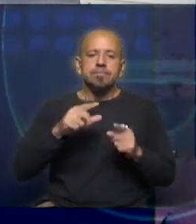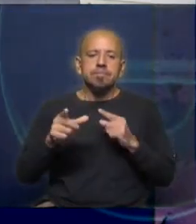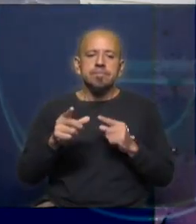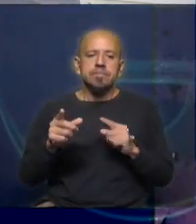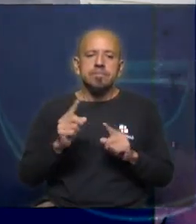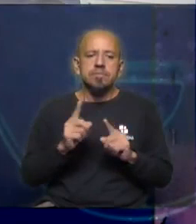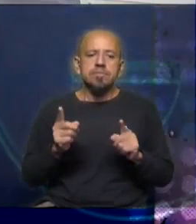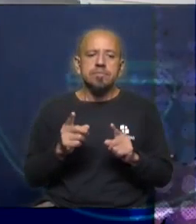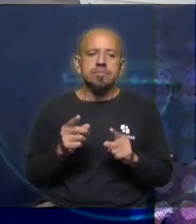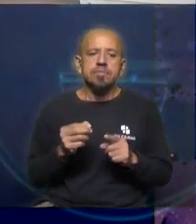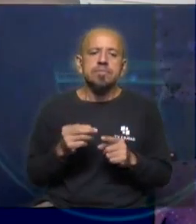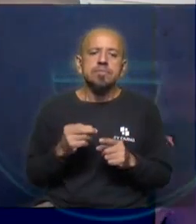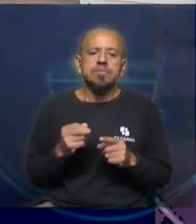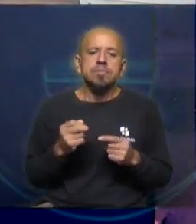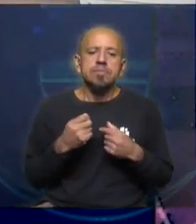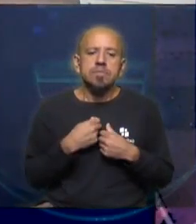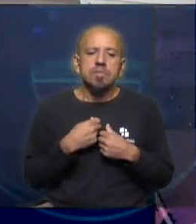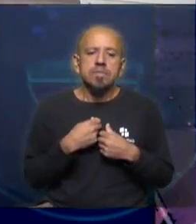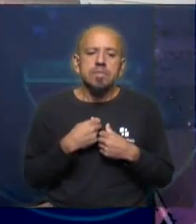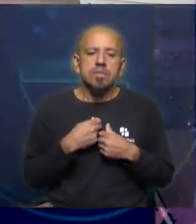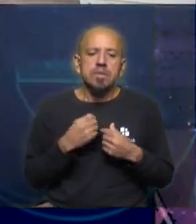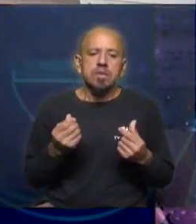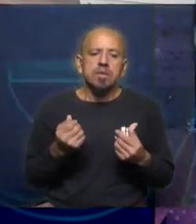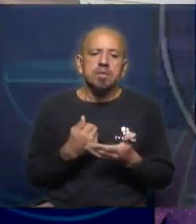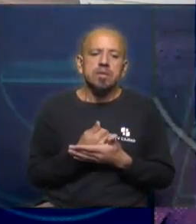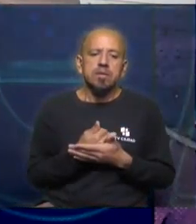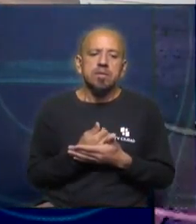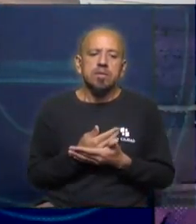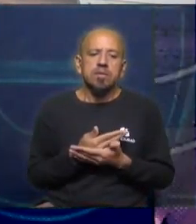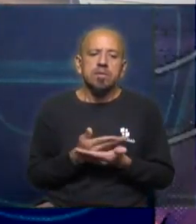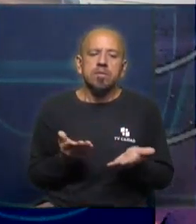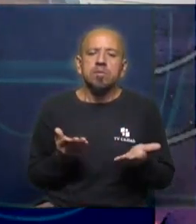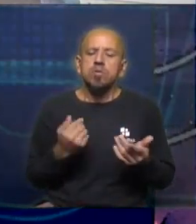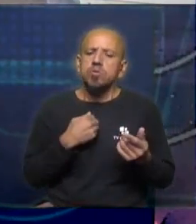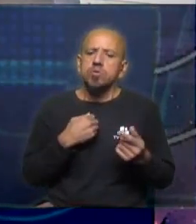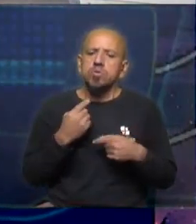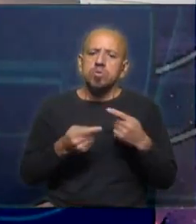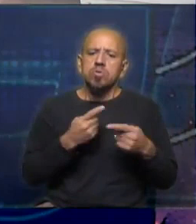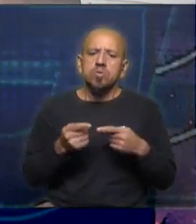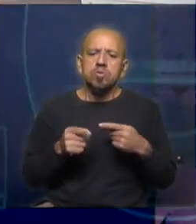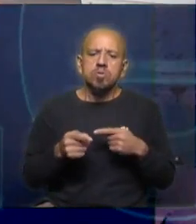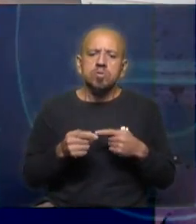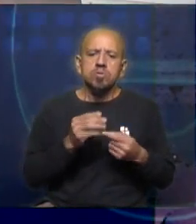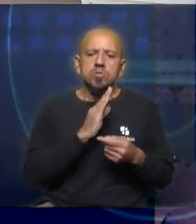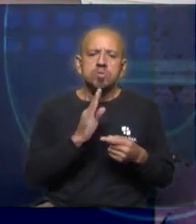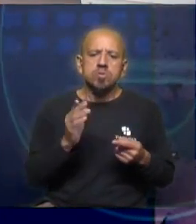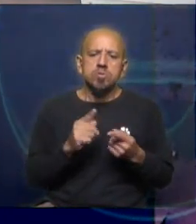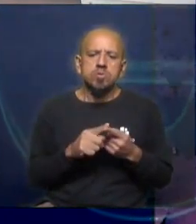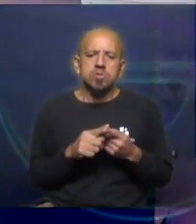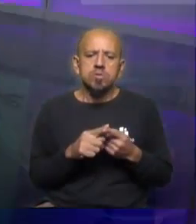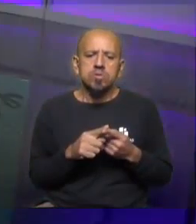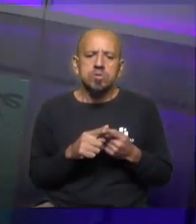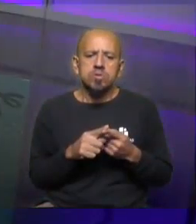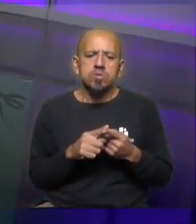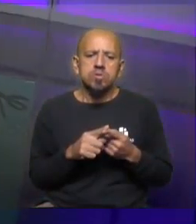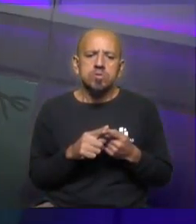a través de la cual queríamos reflejarnos como sociedad Y eso sigue yo estoy convencido Entonces el libro perdón y por qué